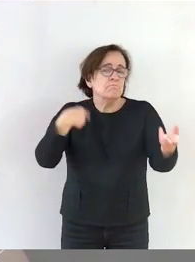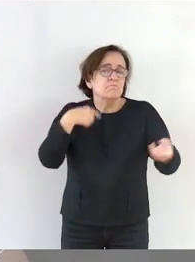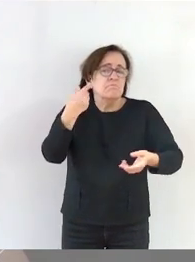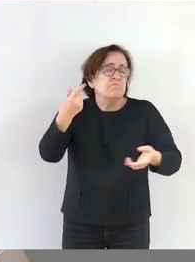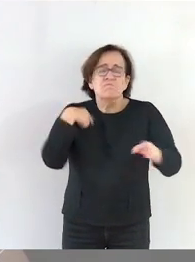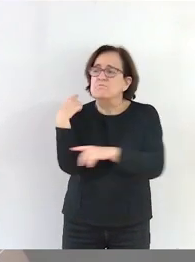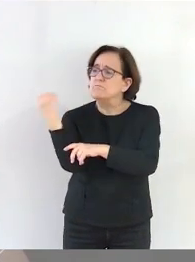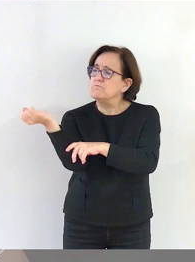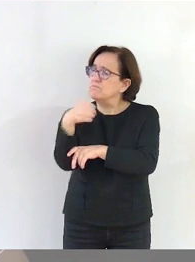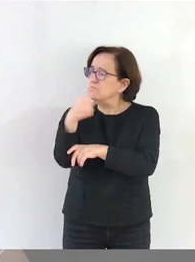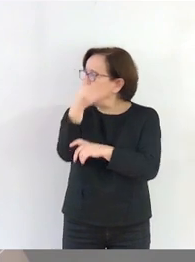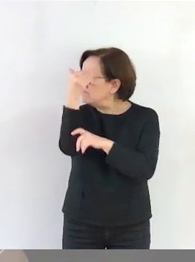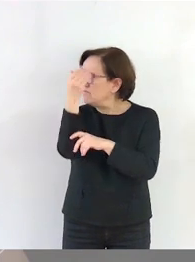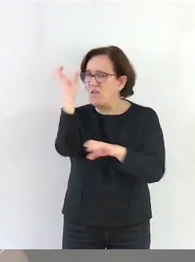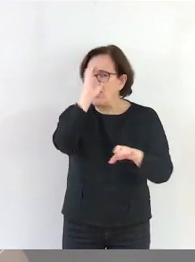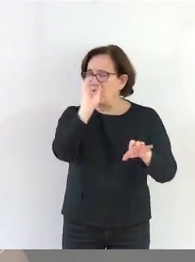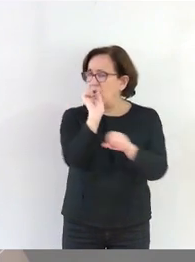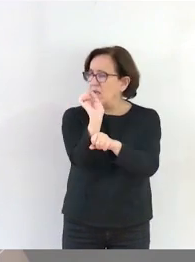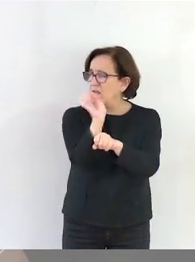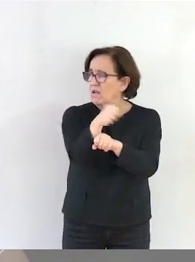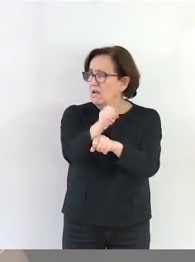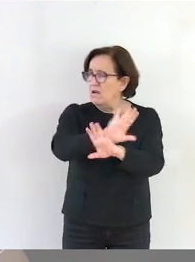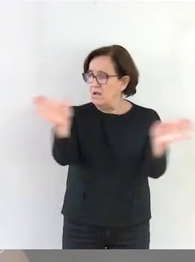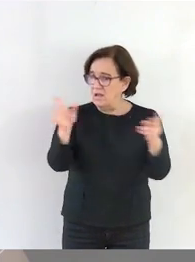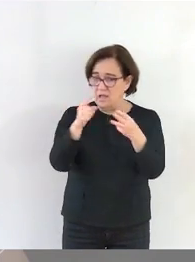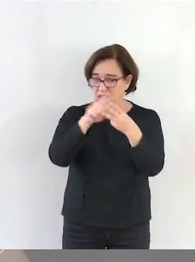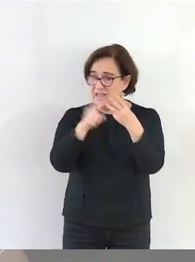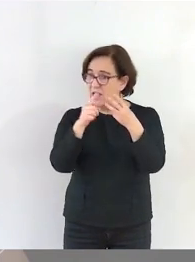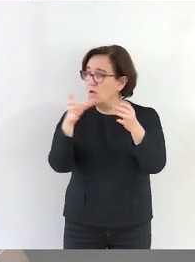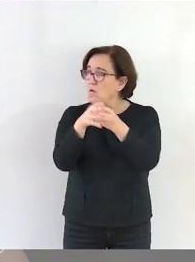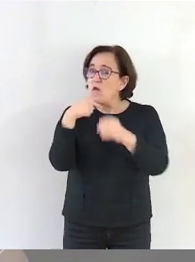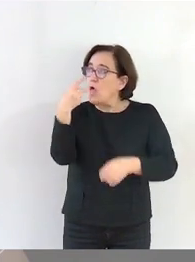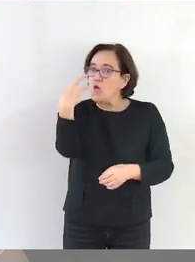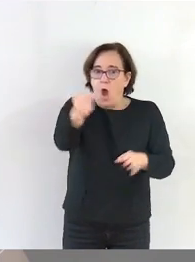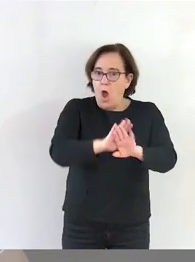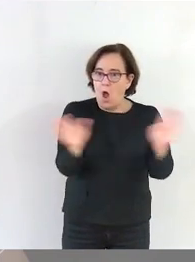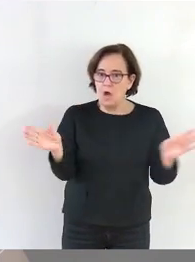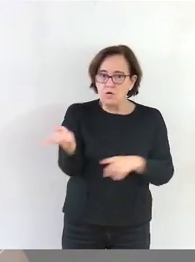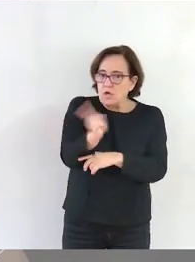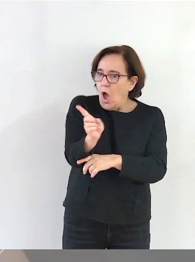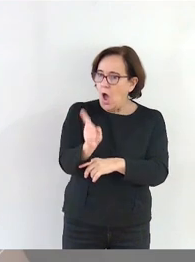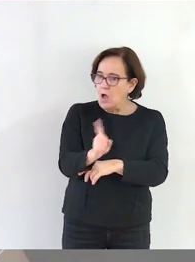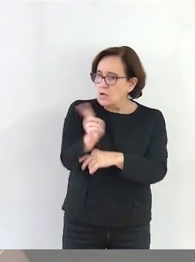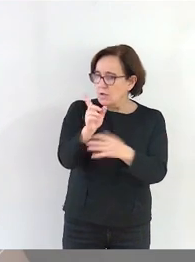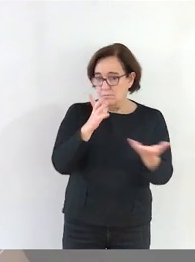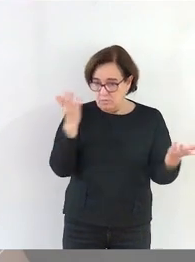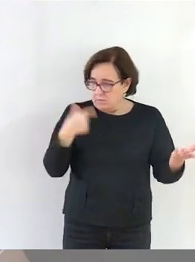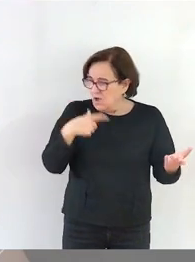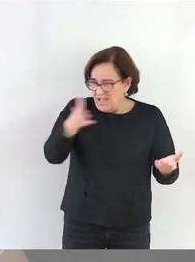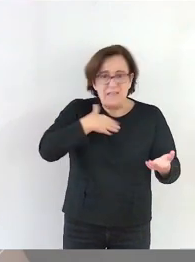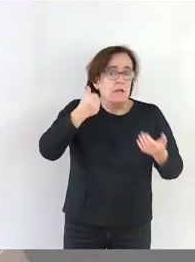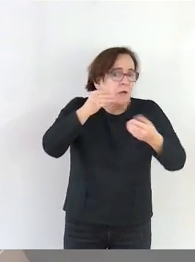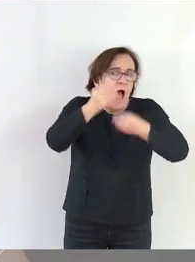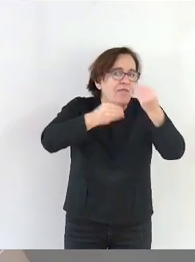ignorar la ciencia bueno no solo no ignorar la ciencia sino que dice que no Bueno vamos a ver usted puede ignorar lo que le dé la